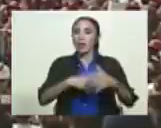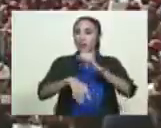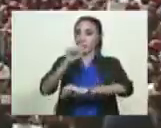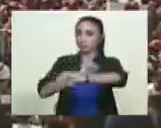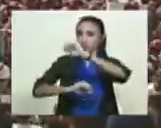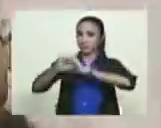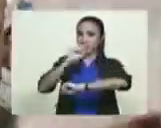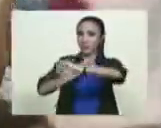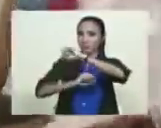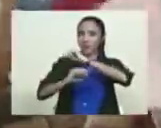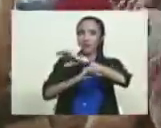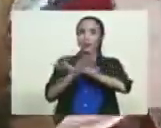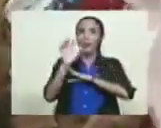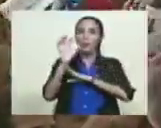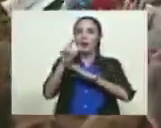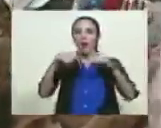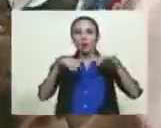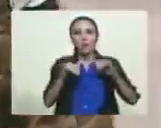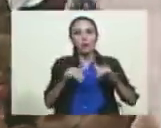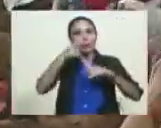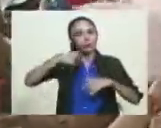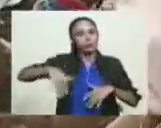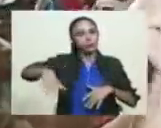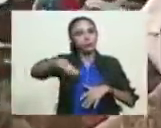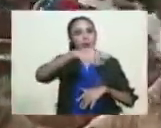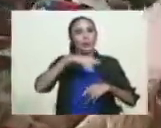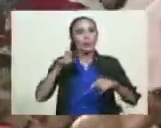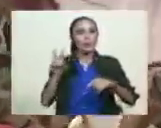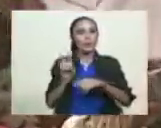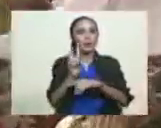combatiente de Vargas.